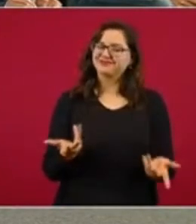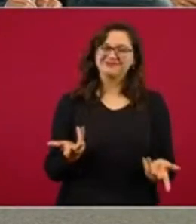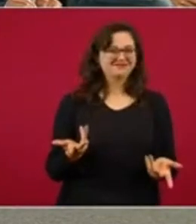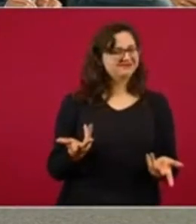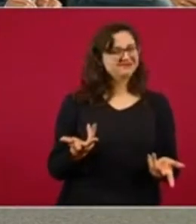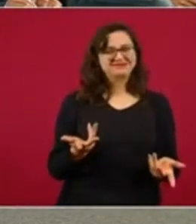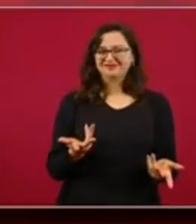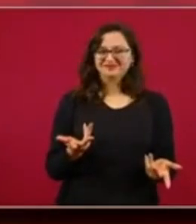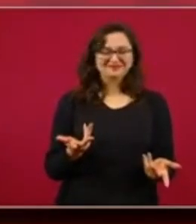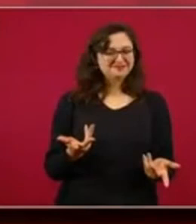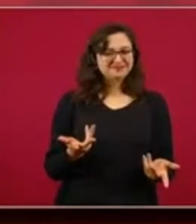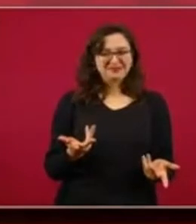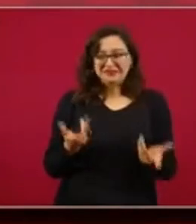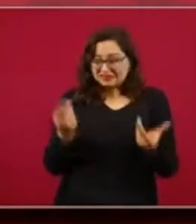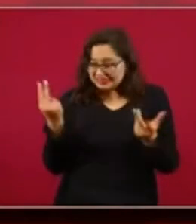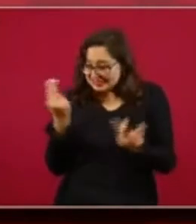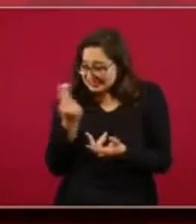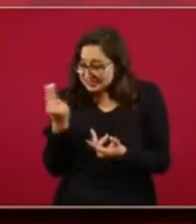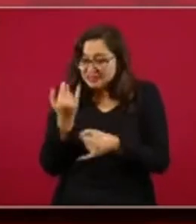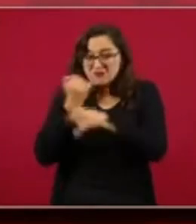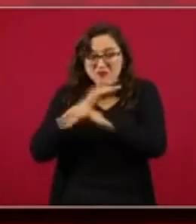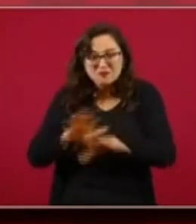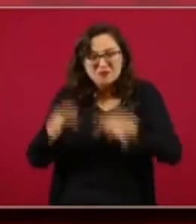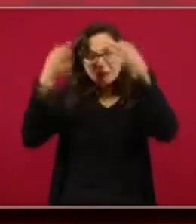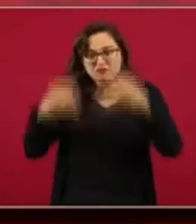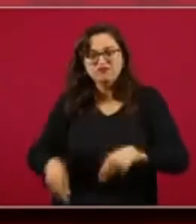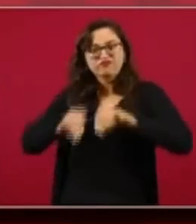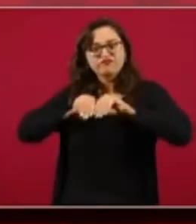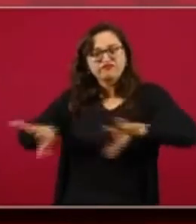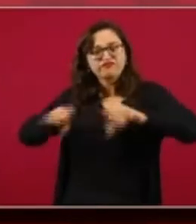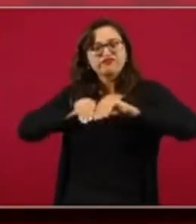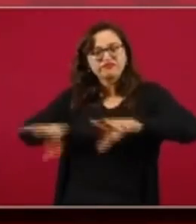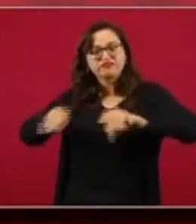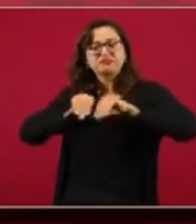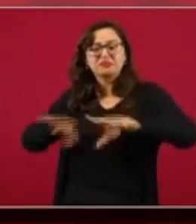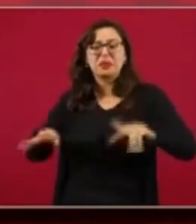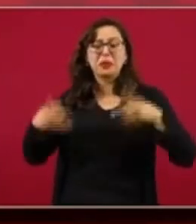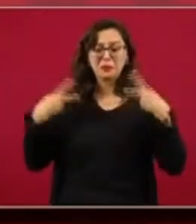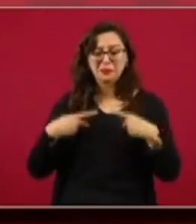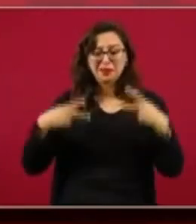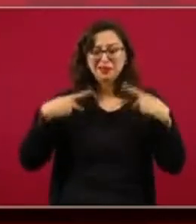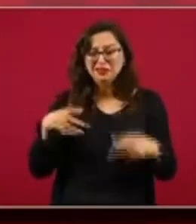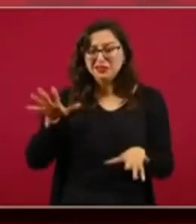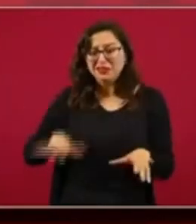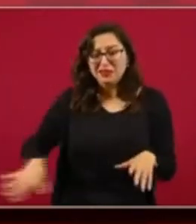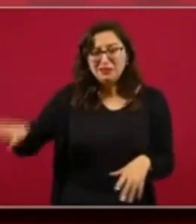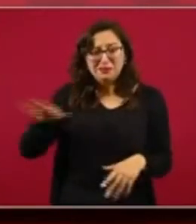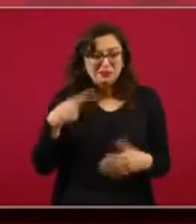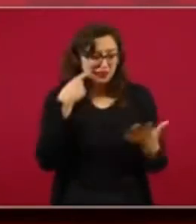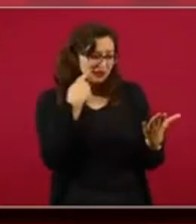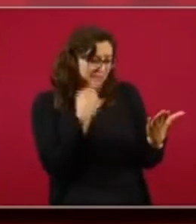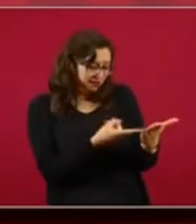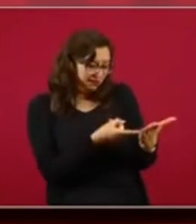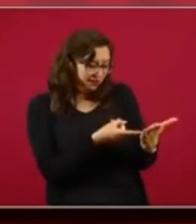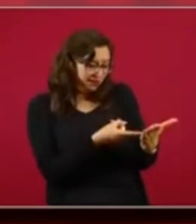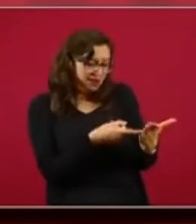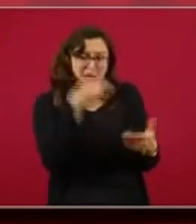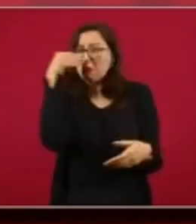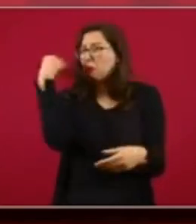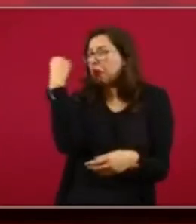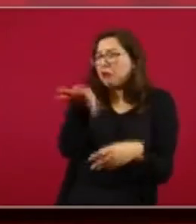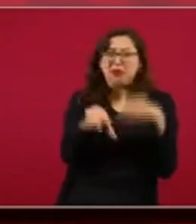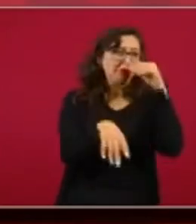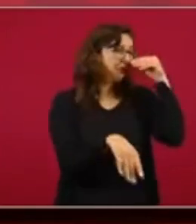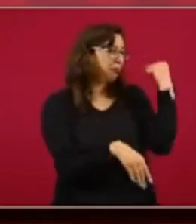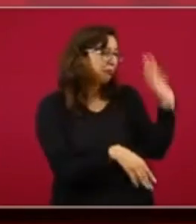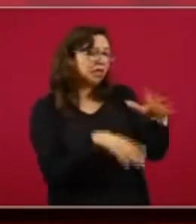una mayor penetración en la sociedad. Pero si la sociedad lo que ve es primeras planas, donde se desvía la